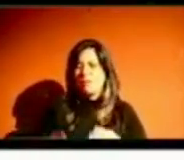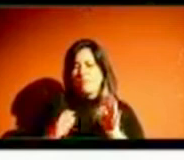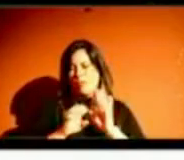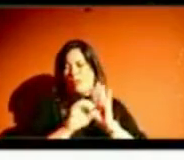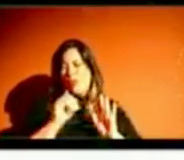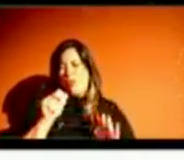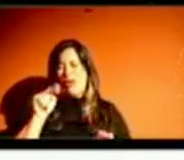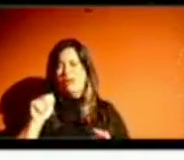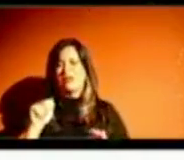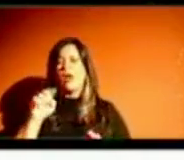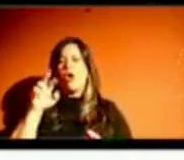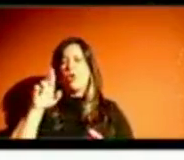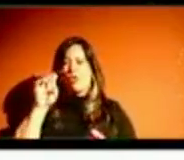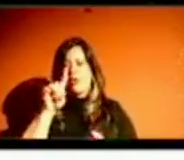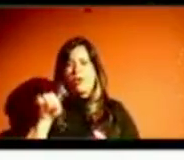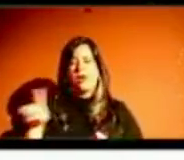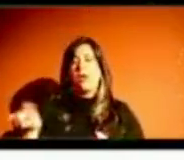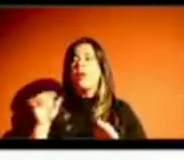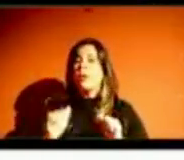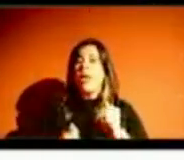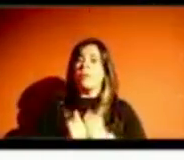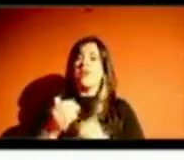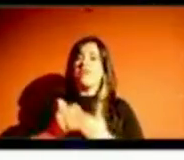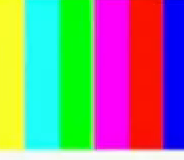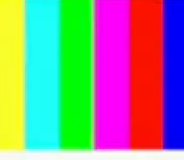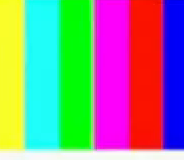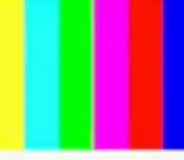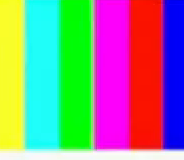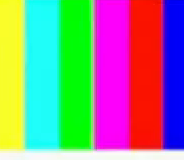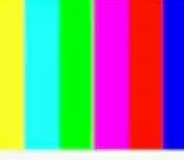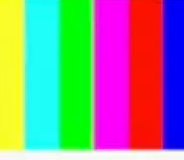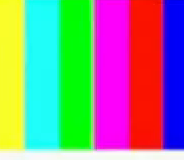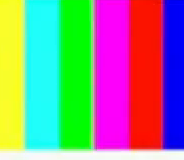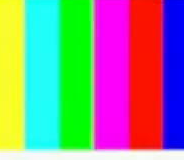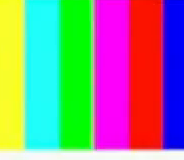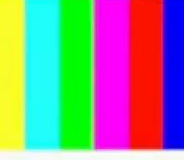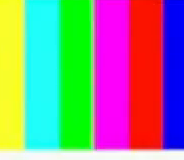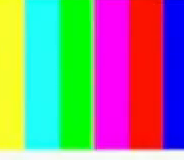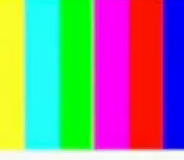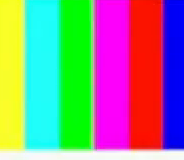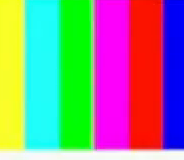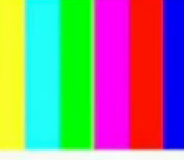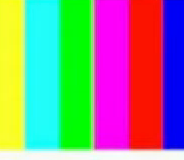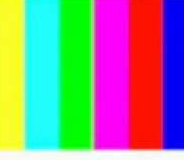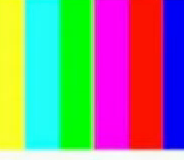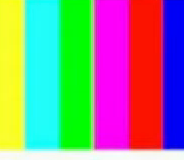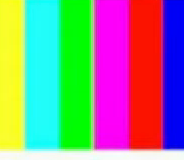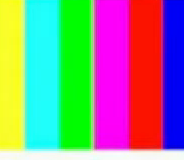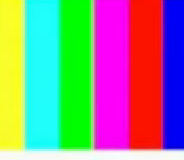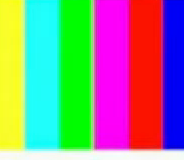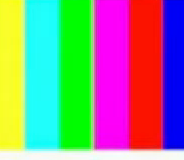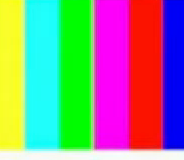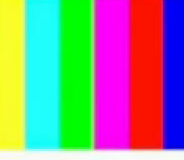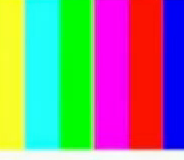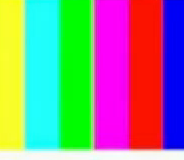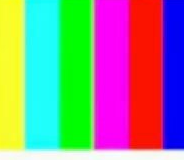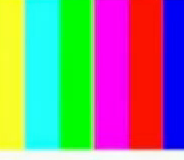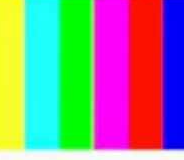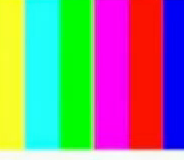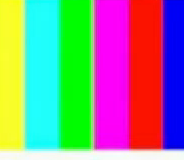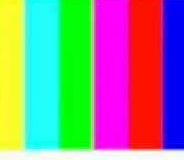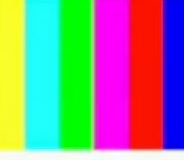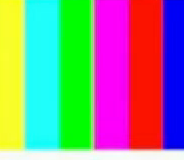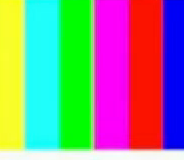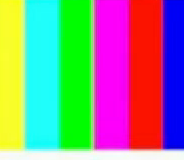Rodríguez, va a poder ver mucho más fácil sus certificados de registro de comerciante. En este